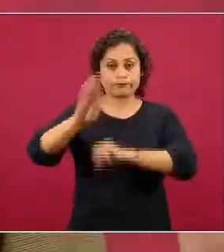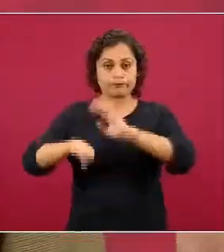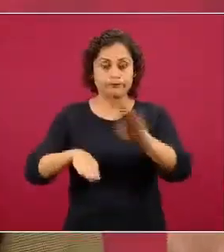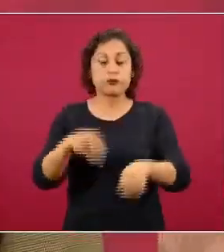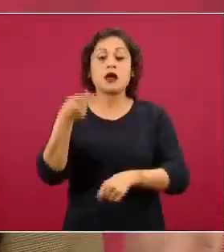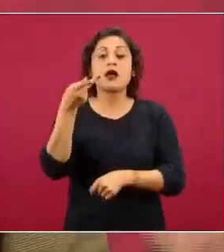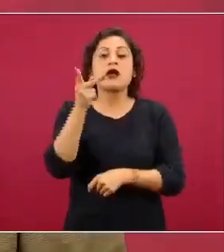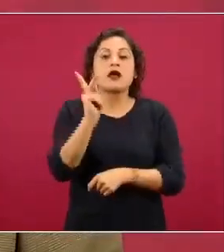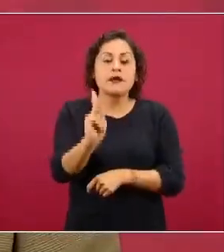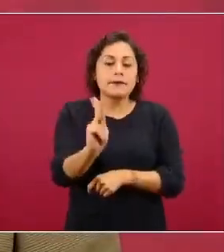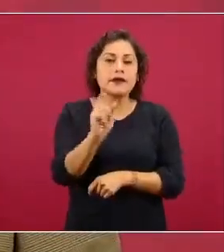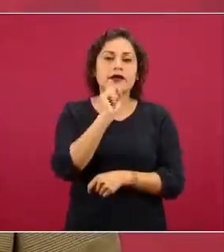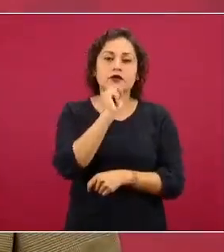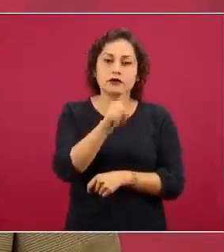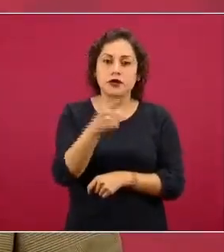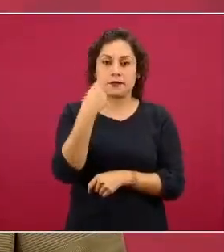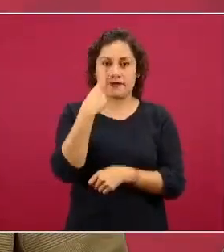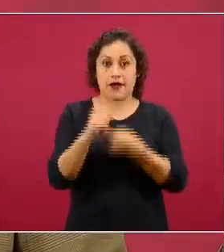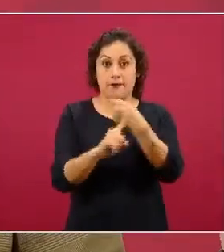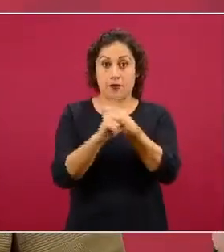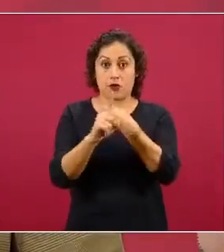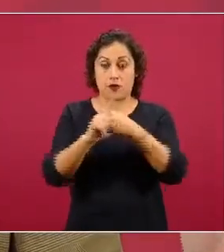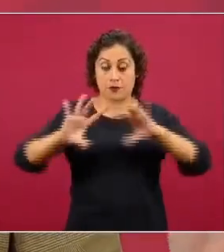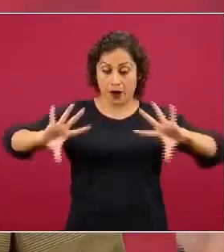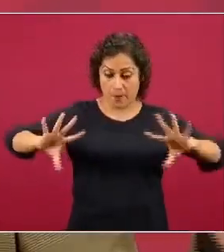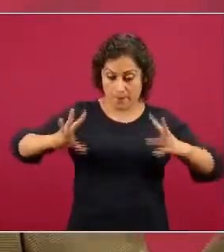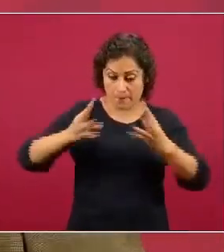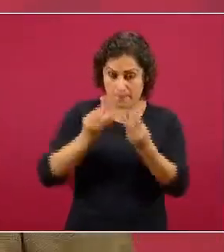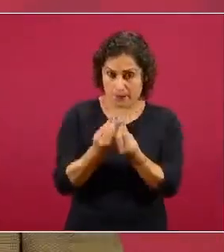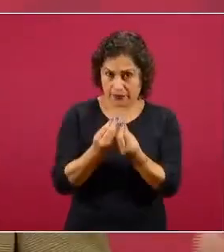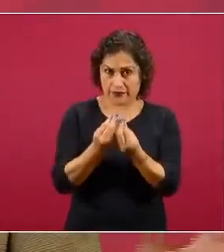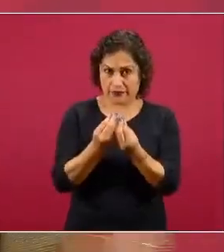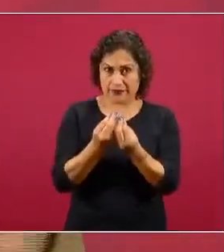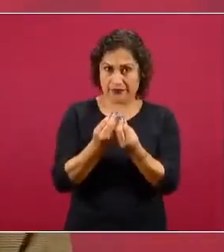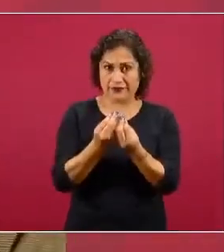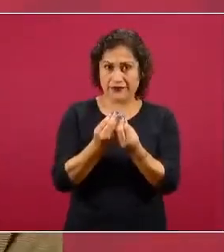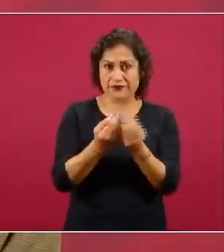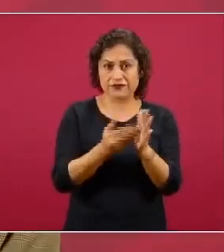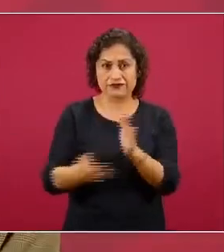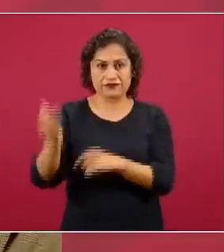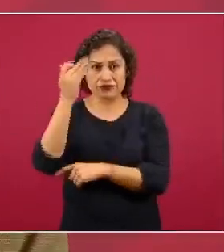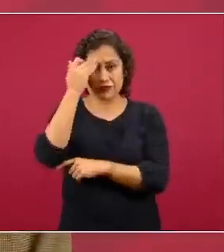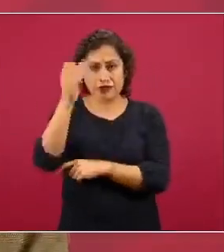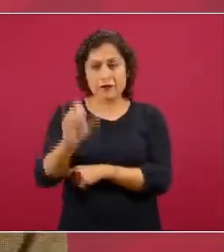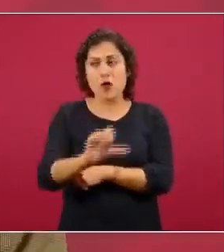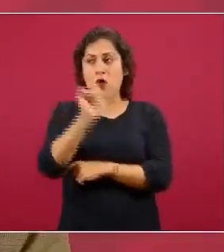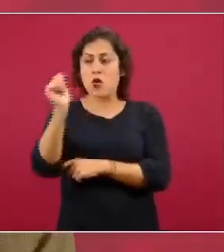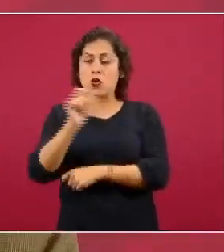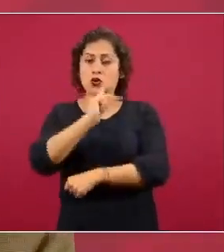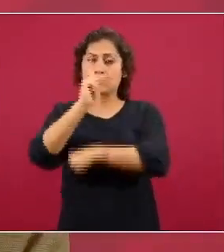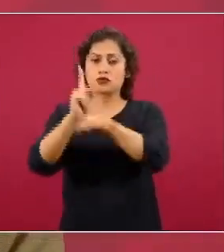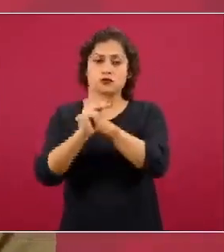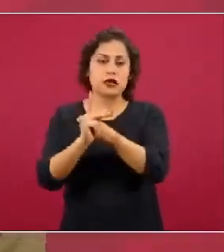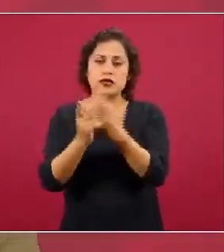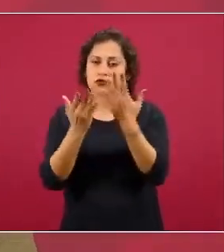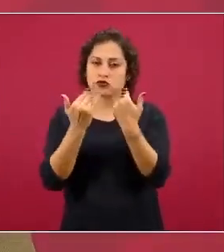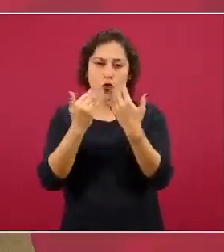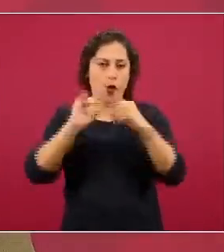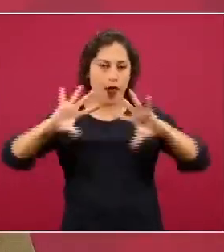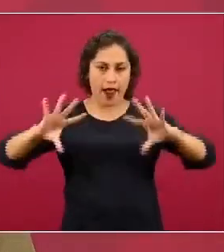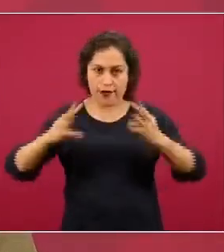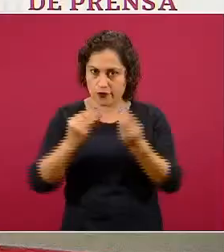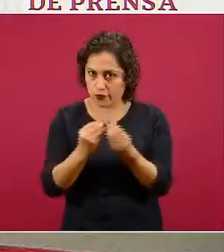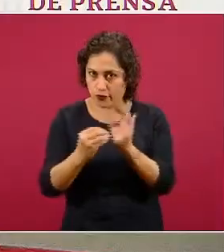la comparación de todo el periodo, a veces hay estados o países que reflejan solamente desde que empezó hasta